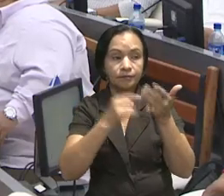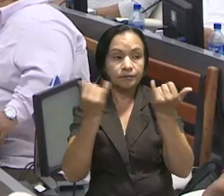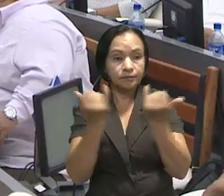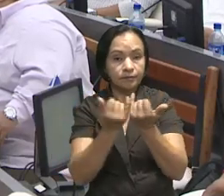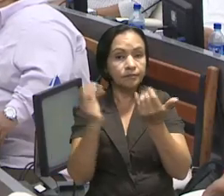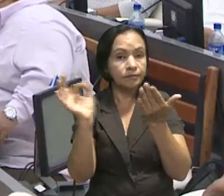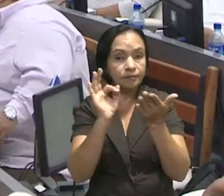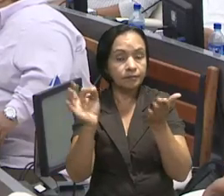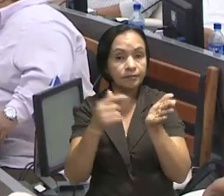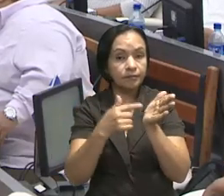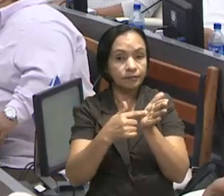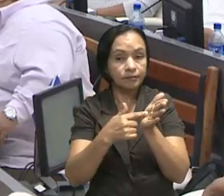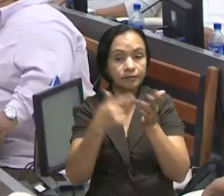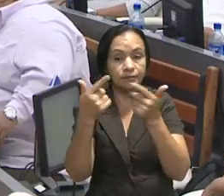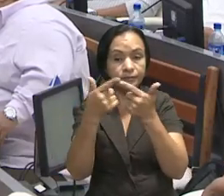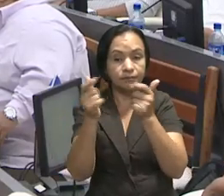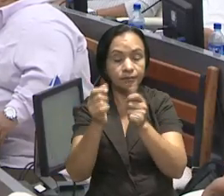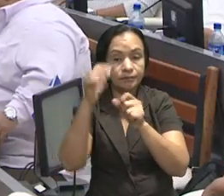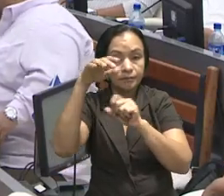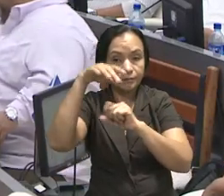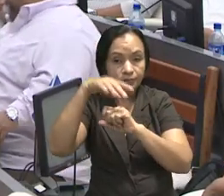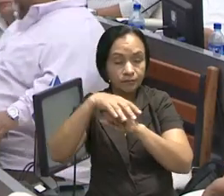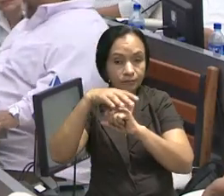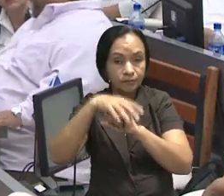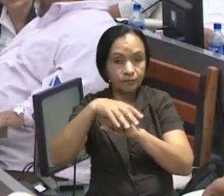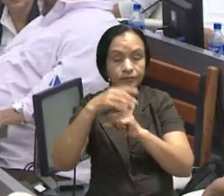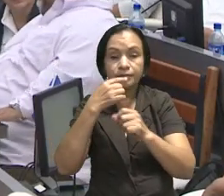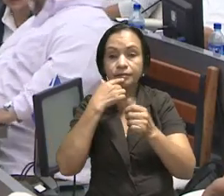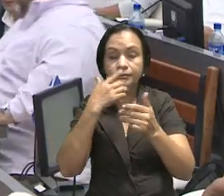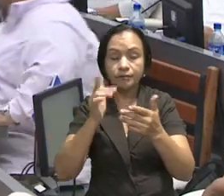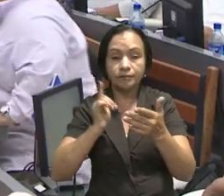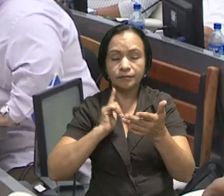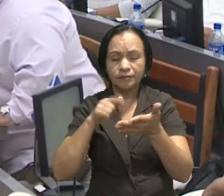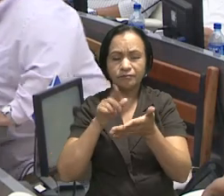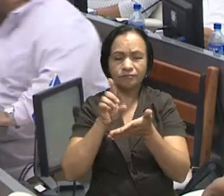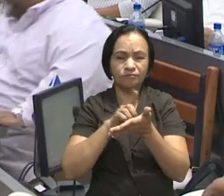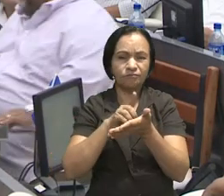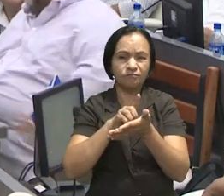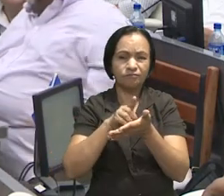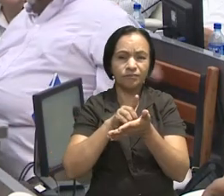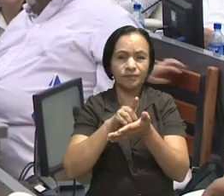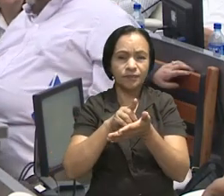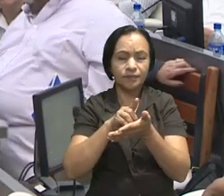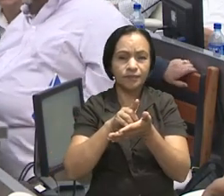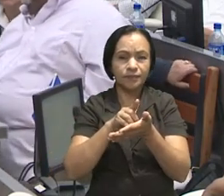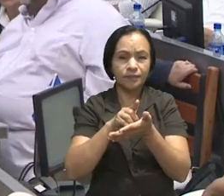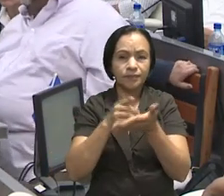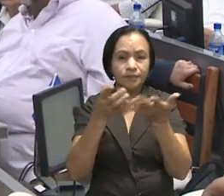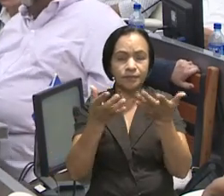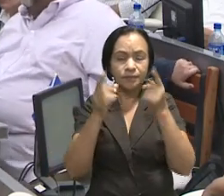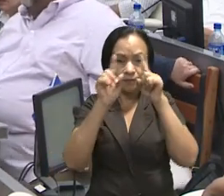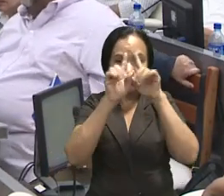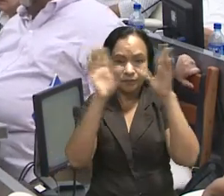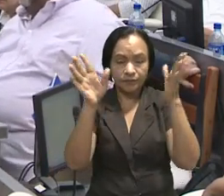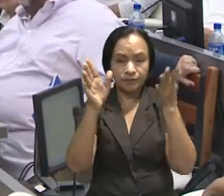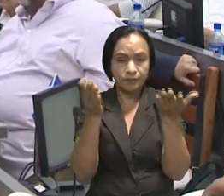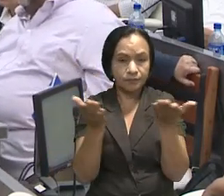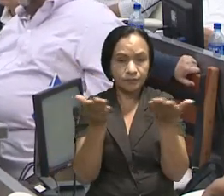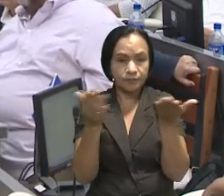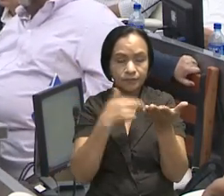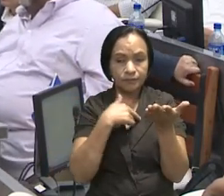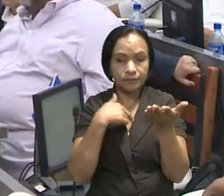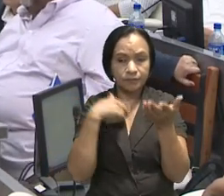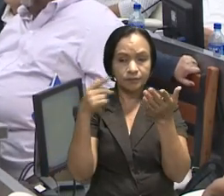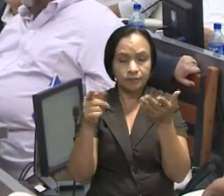manera dentro de la comisión porque tenía mis dudas. Y quiero aclarar, no estamos